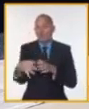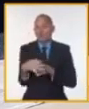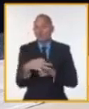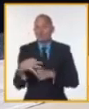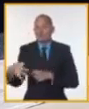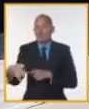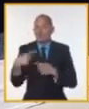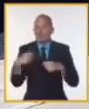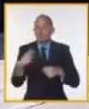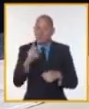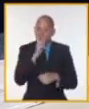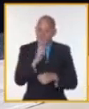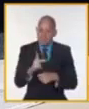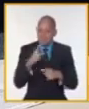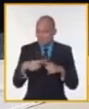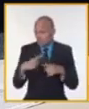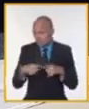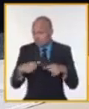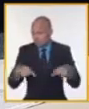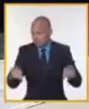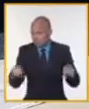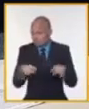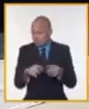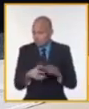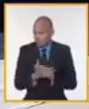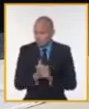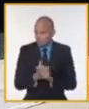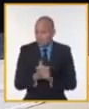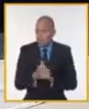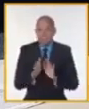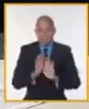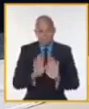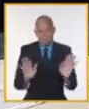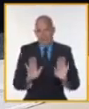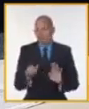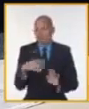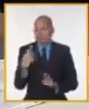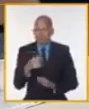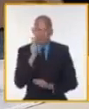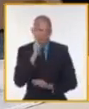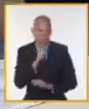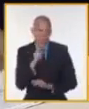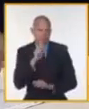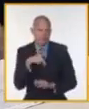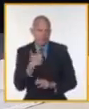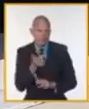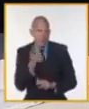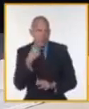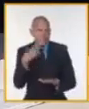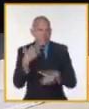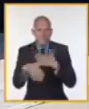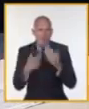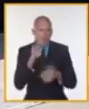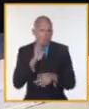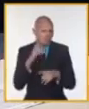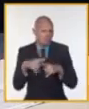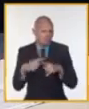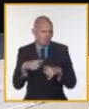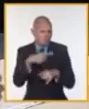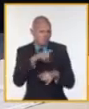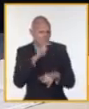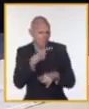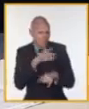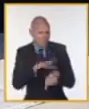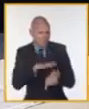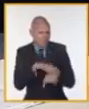partido y los comités, después de haber evaluado las distorsiones y de evaluar en todos los núcleos y comités, como resultado